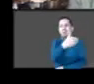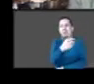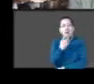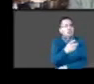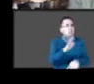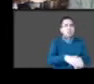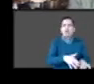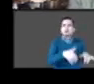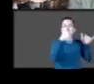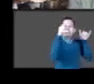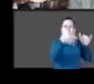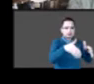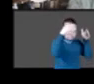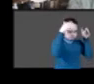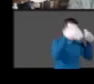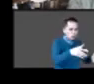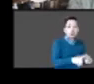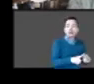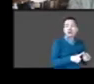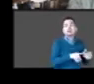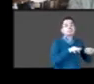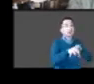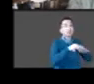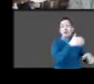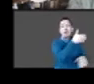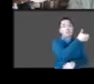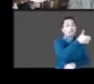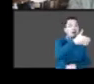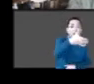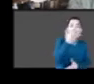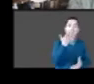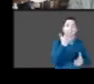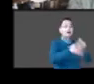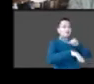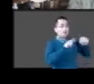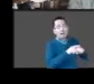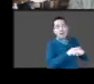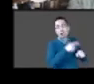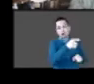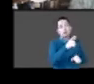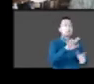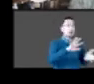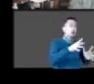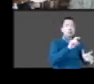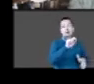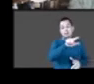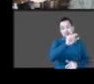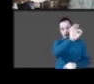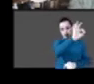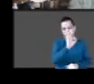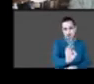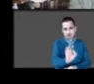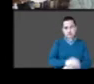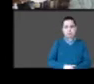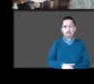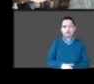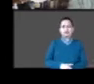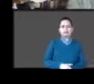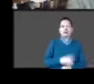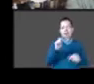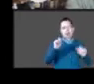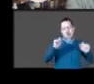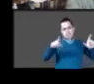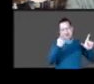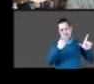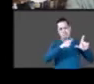agropecuario en el área agrícola del país un reitero 27% y este último gráfico también